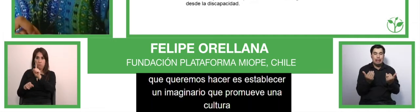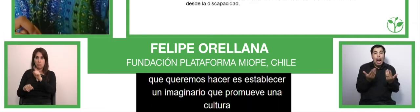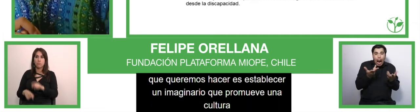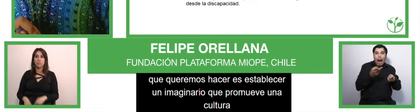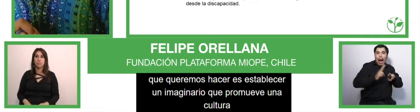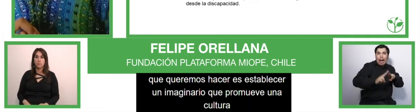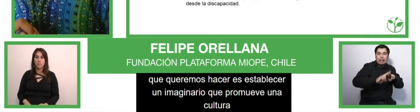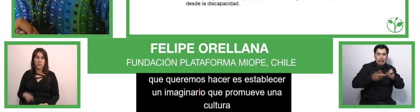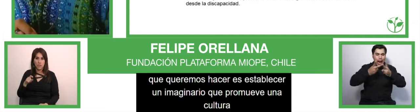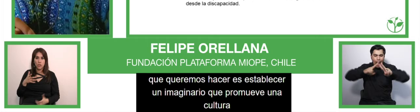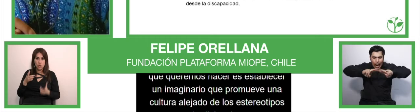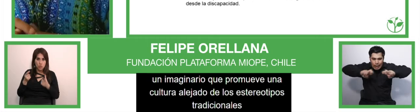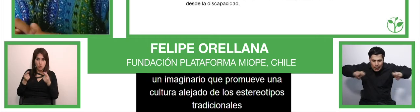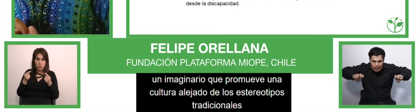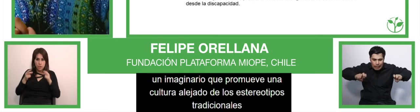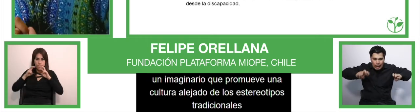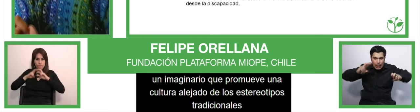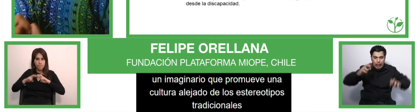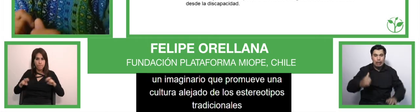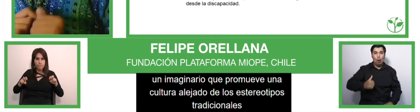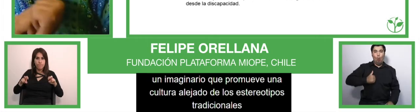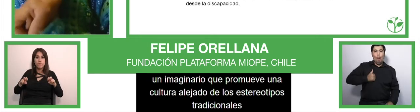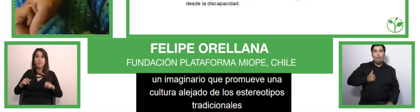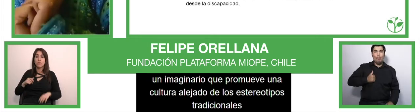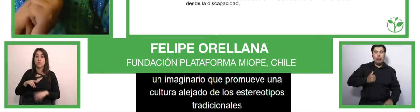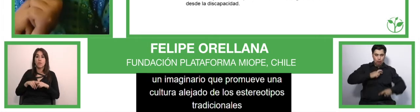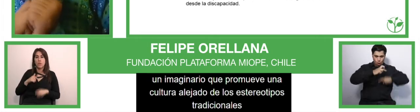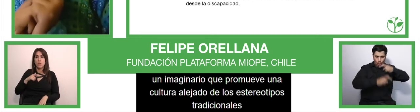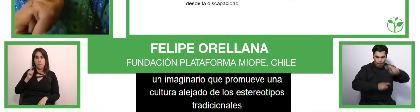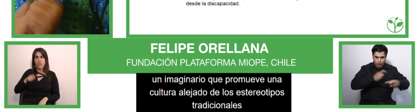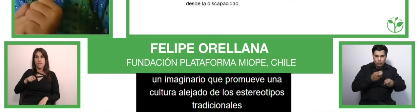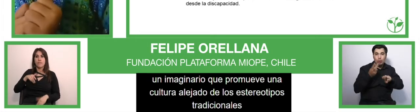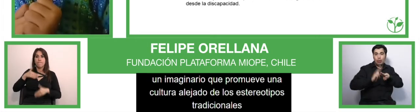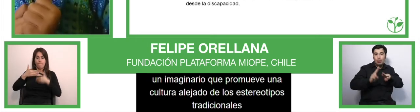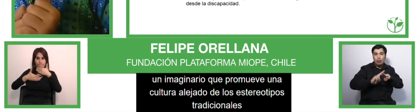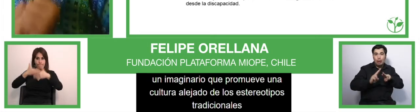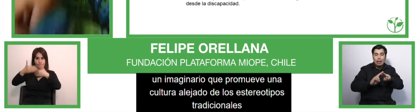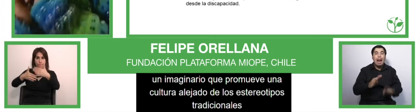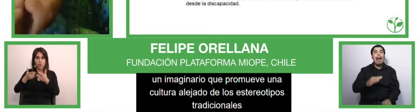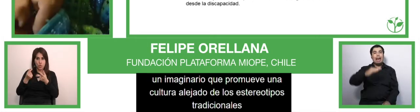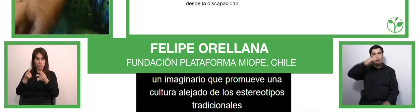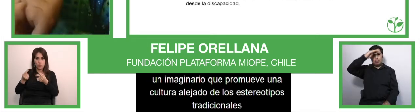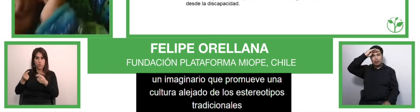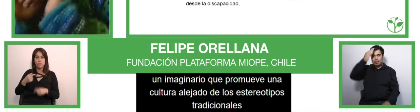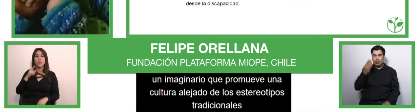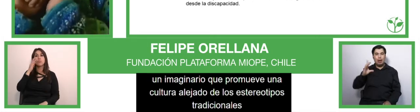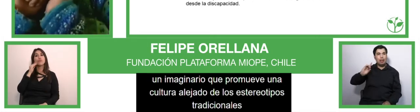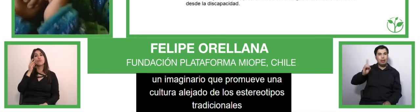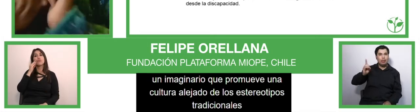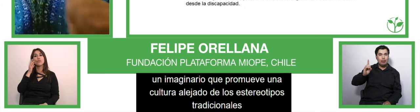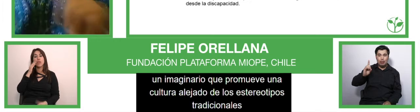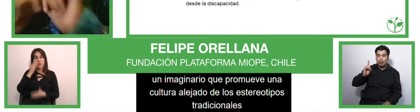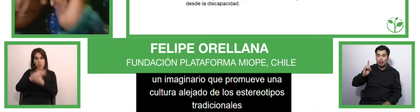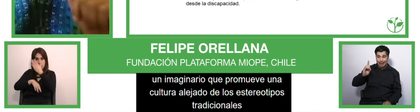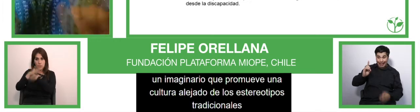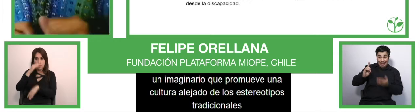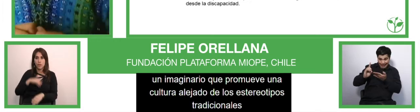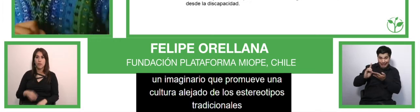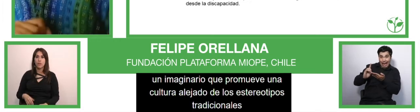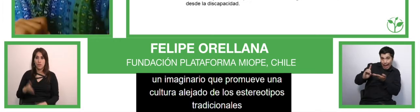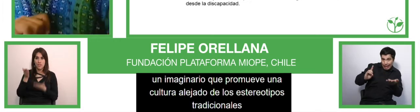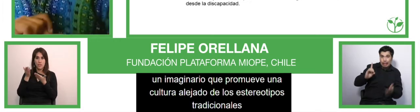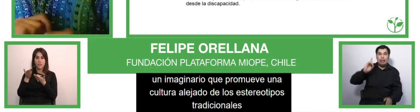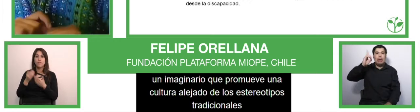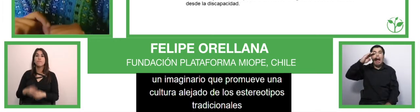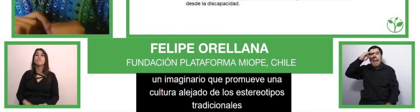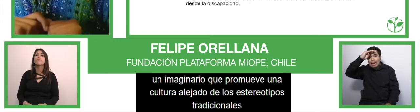Analizar y ejecutar los procesos de realización de obras desde la experiencia de la discapacidad. Desde la experiencia. No tenemos que olvidar que todo tiene que